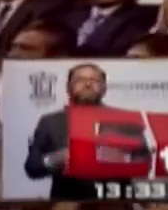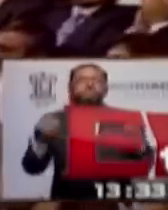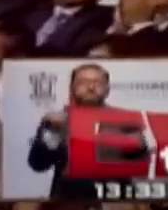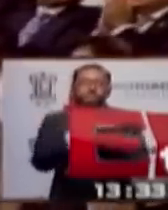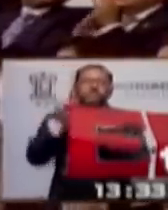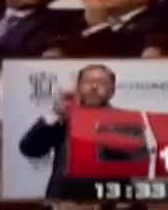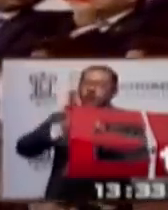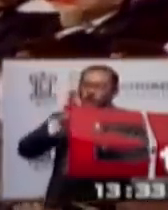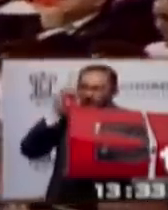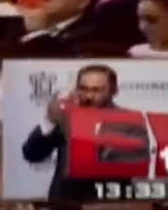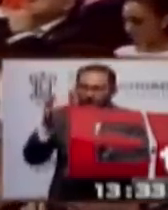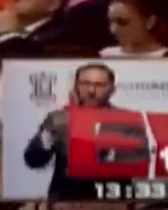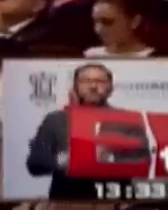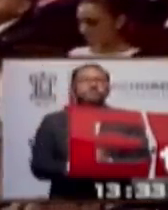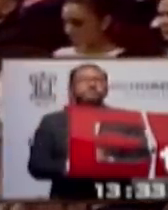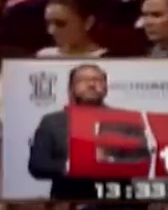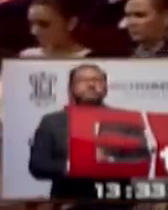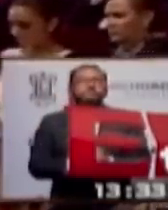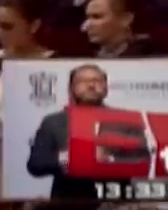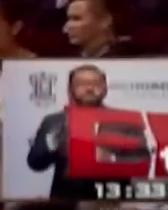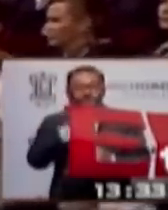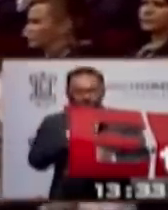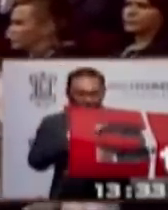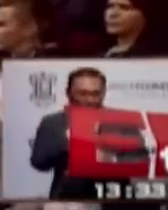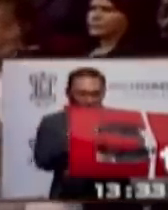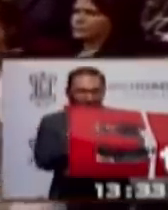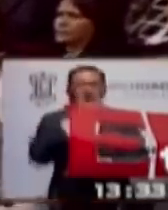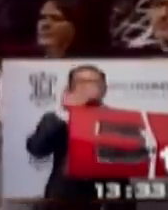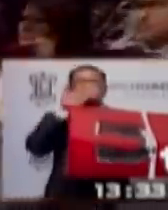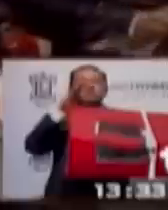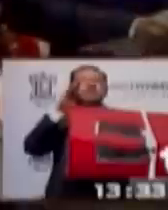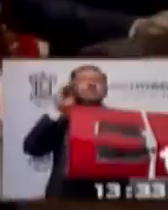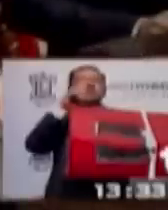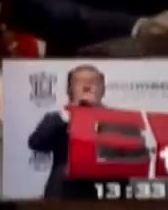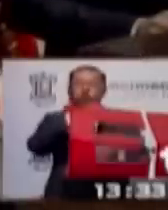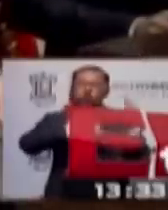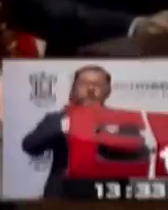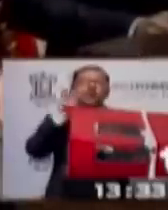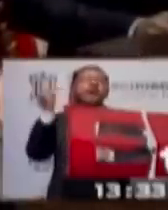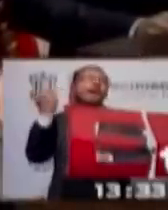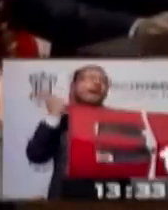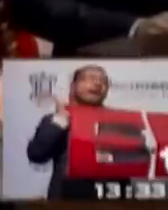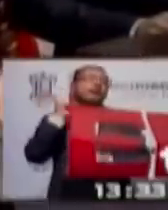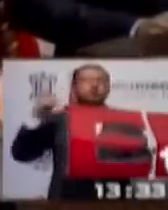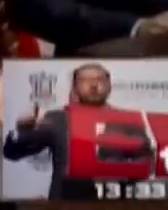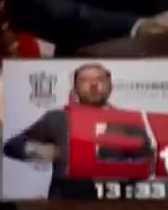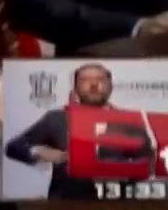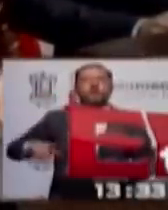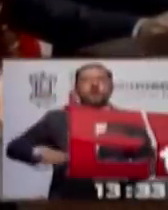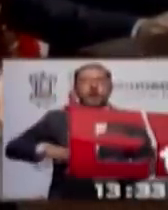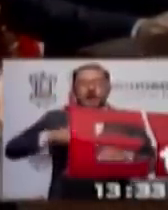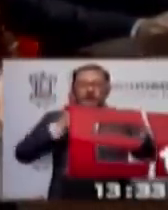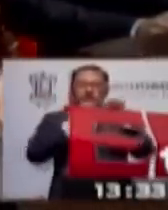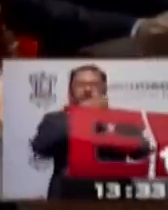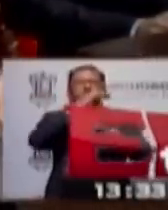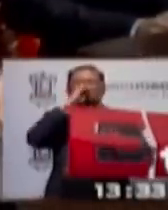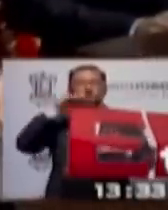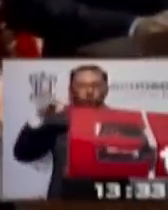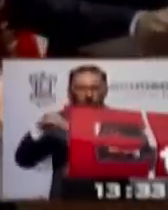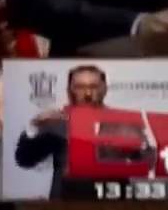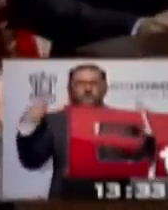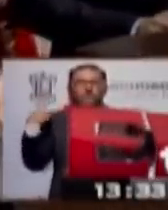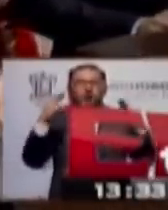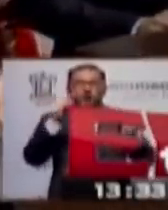Agradezco la presencia de los señores exgobernadores del Estado de Michoacán. Al